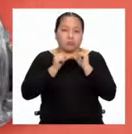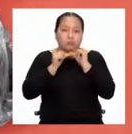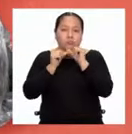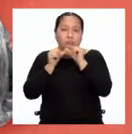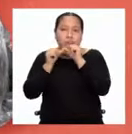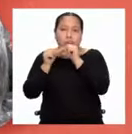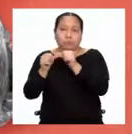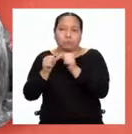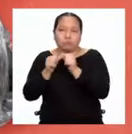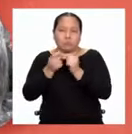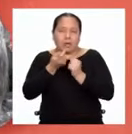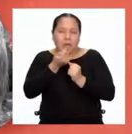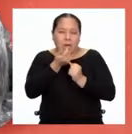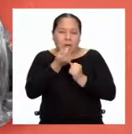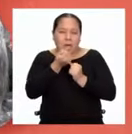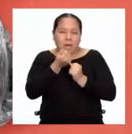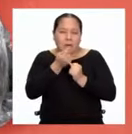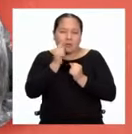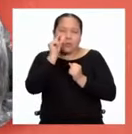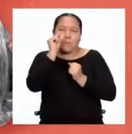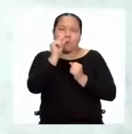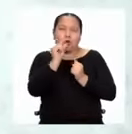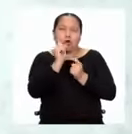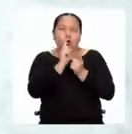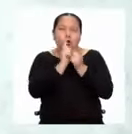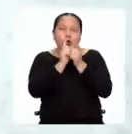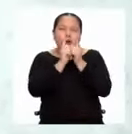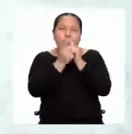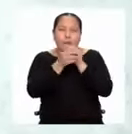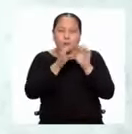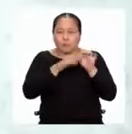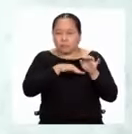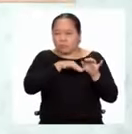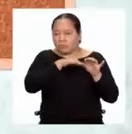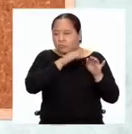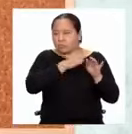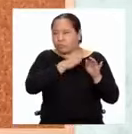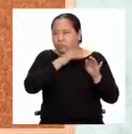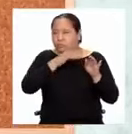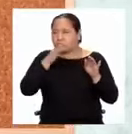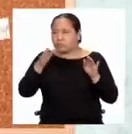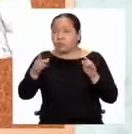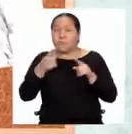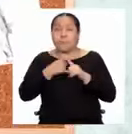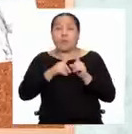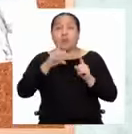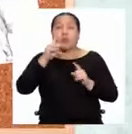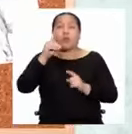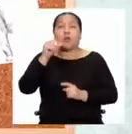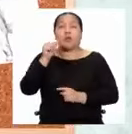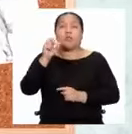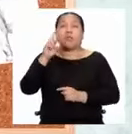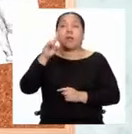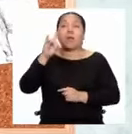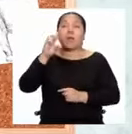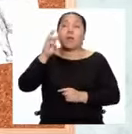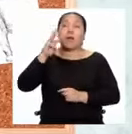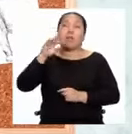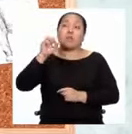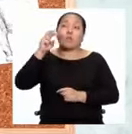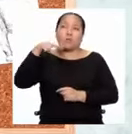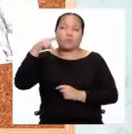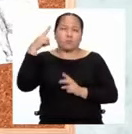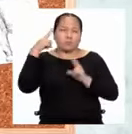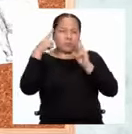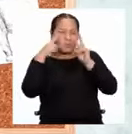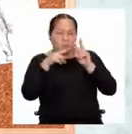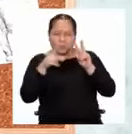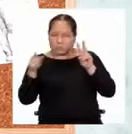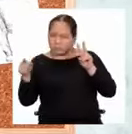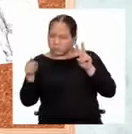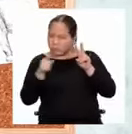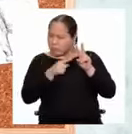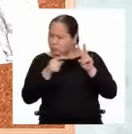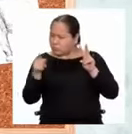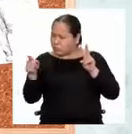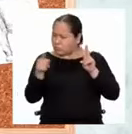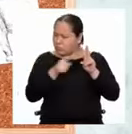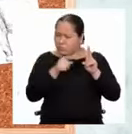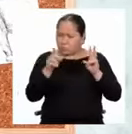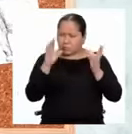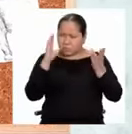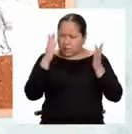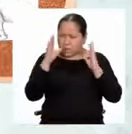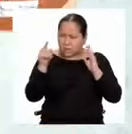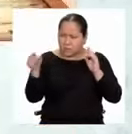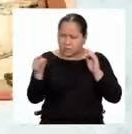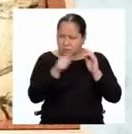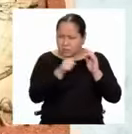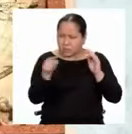casi la misma a través del tiempo. Sin embargo, fue Darwin quien vio las similitudes entre las especies de todo el mundo